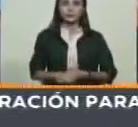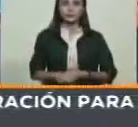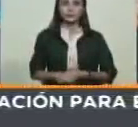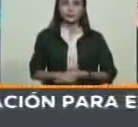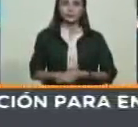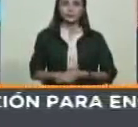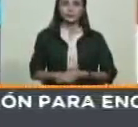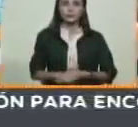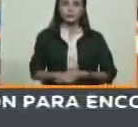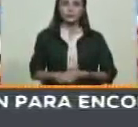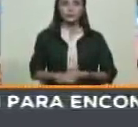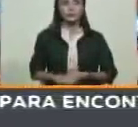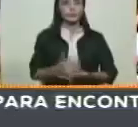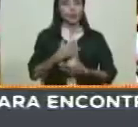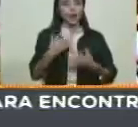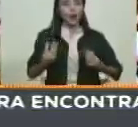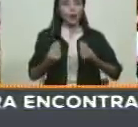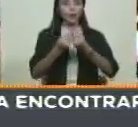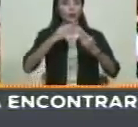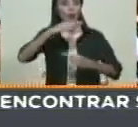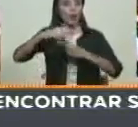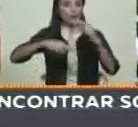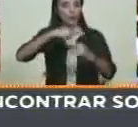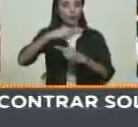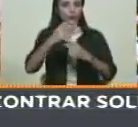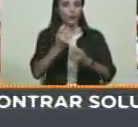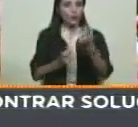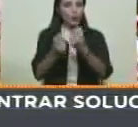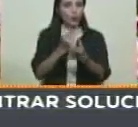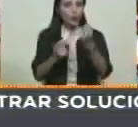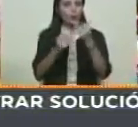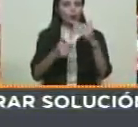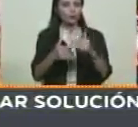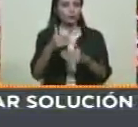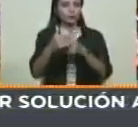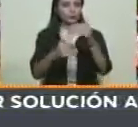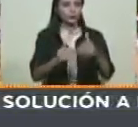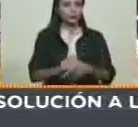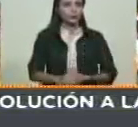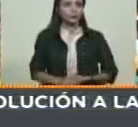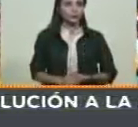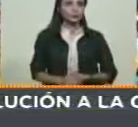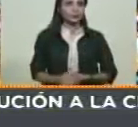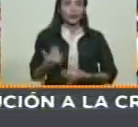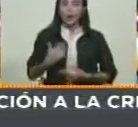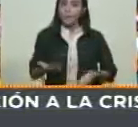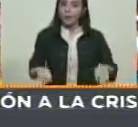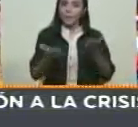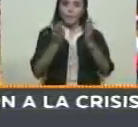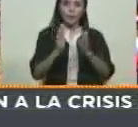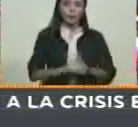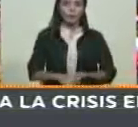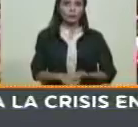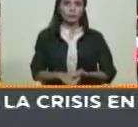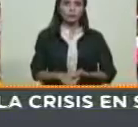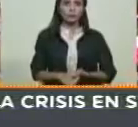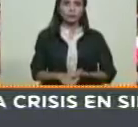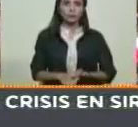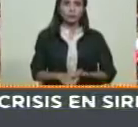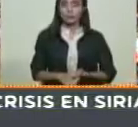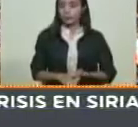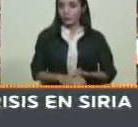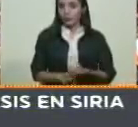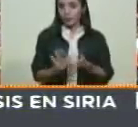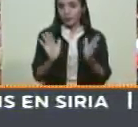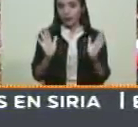con una gran revolución económica vamos a pisar callo y al que se